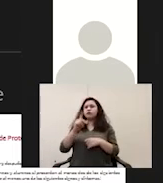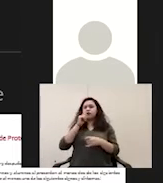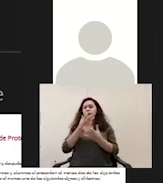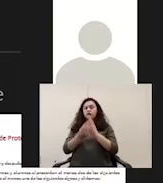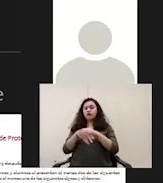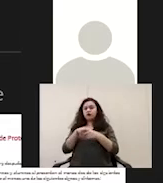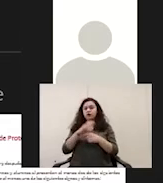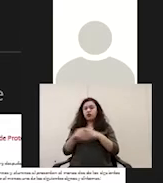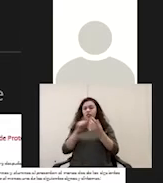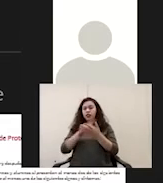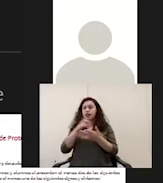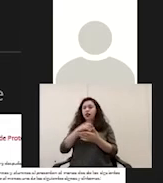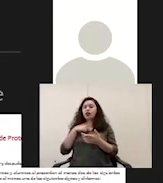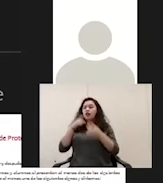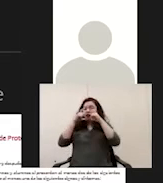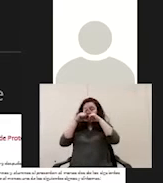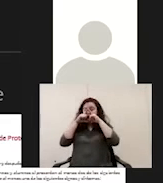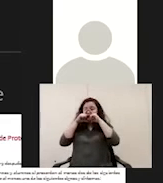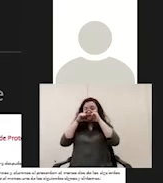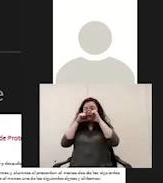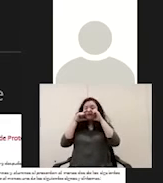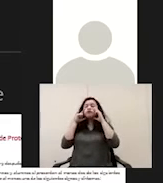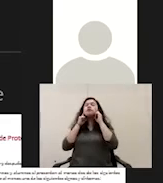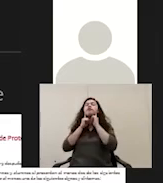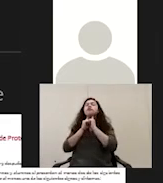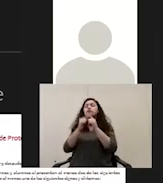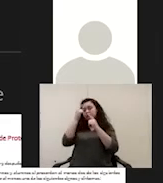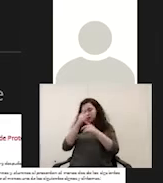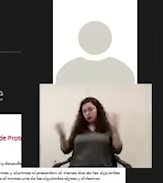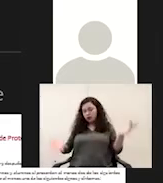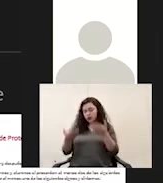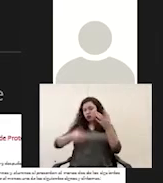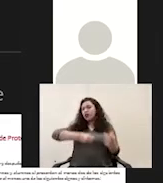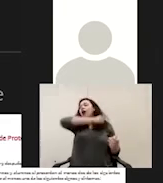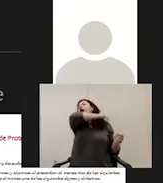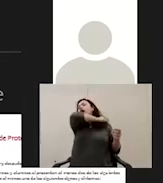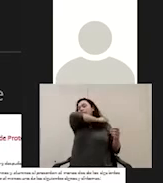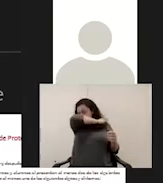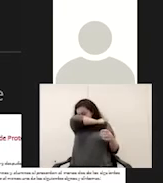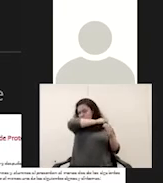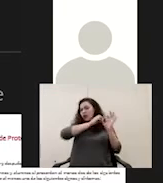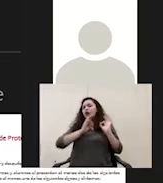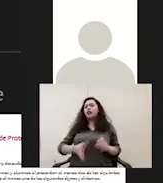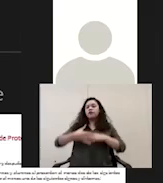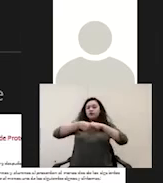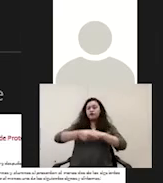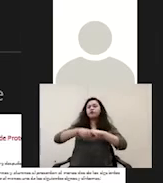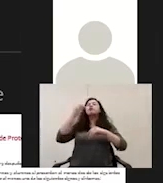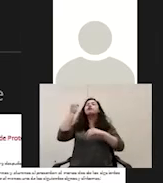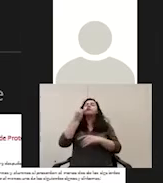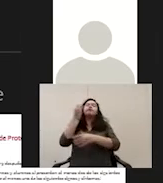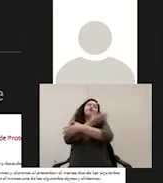limpias. Hay que cubrirse nariz y boca, es promover el estornudo de etiqueta, evitar el saludo de mano, beso,